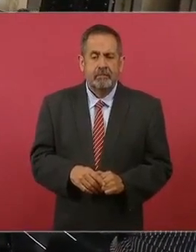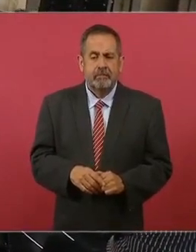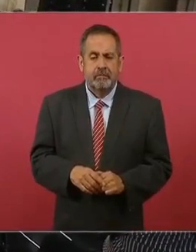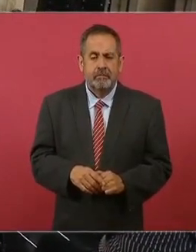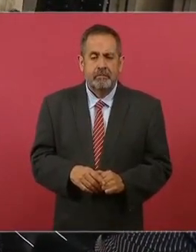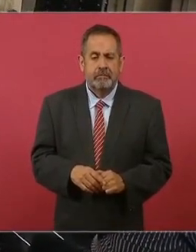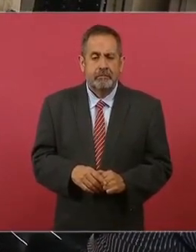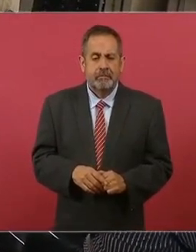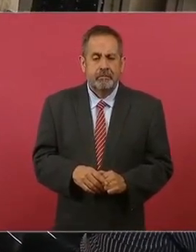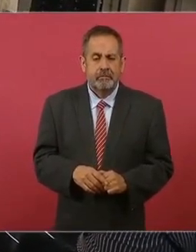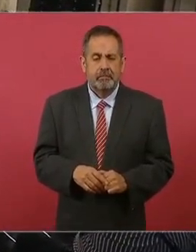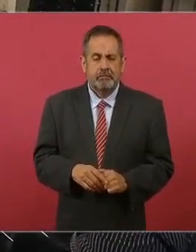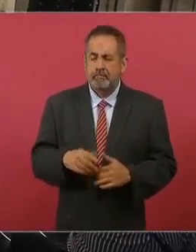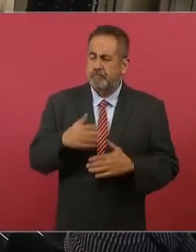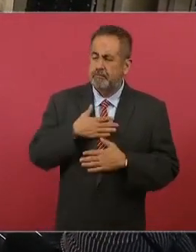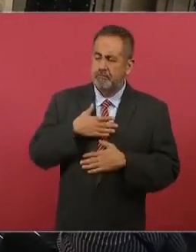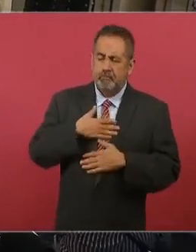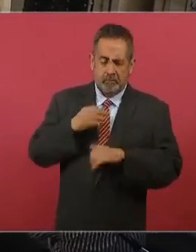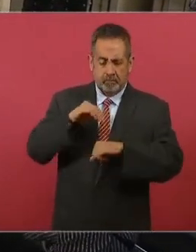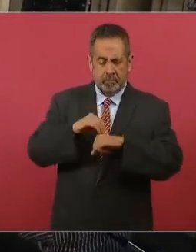dar buenos ejemplos